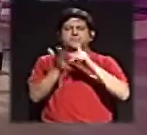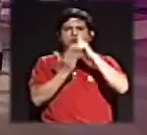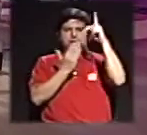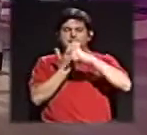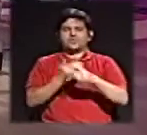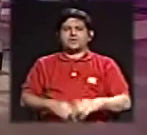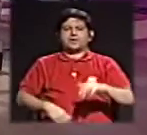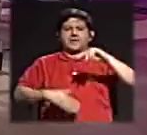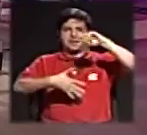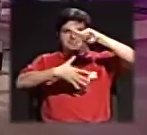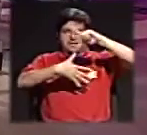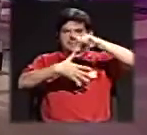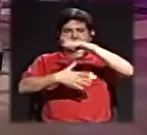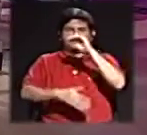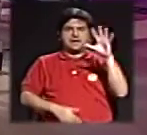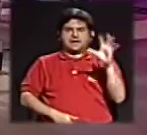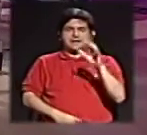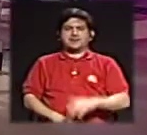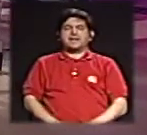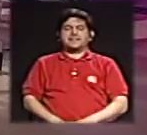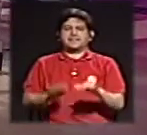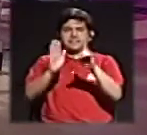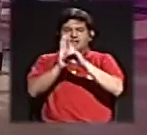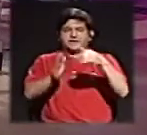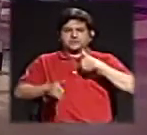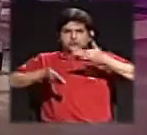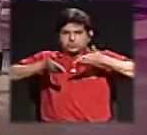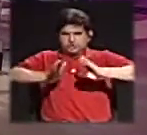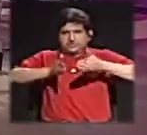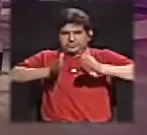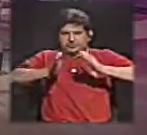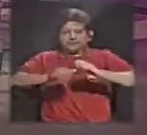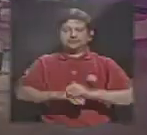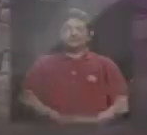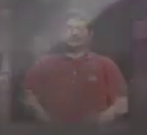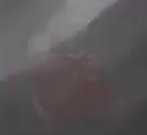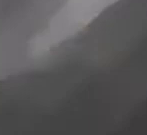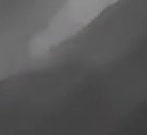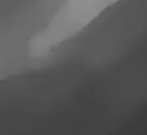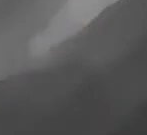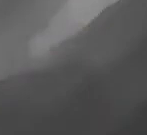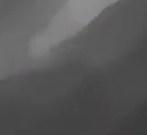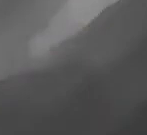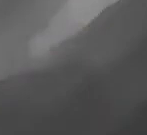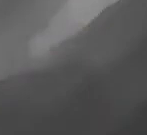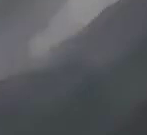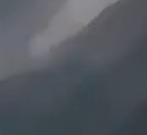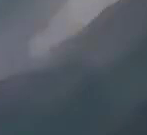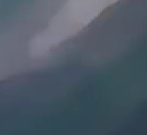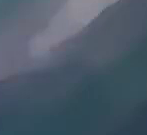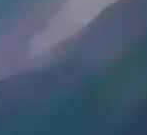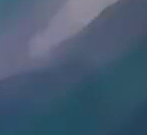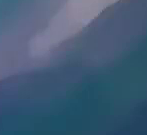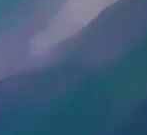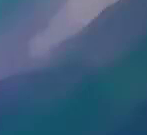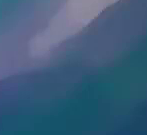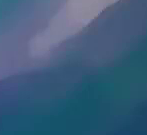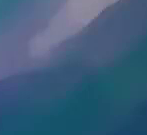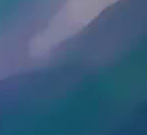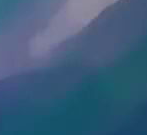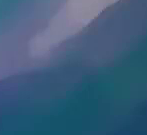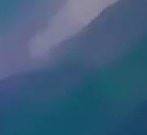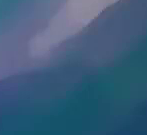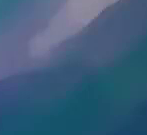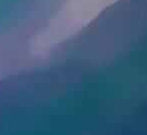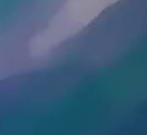América Latina y el Caribe del Centro de Derechos Reproductivos, quien nos va a explicar, le vamos a